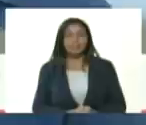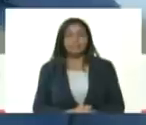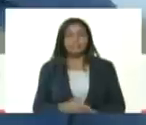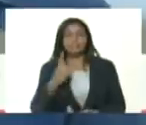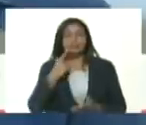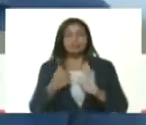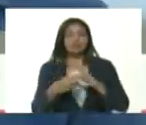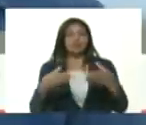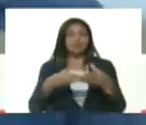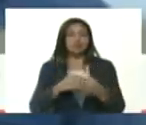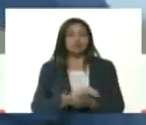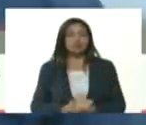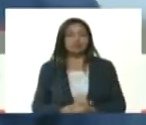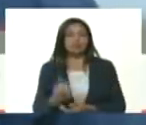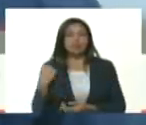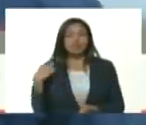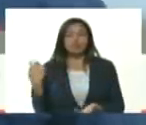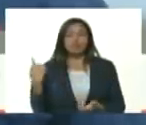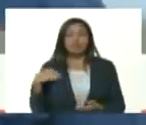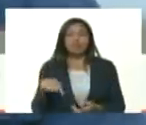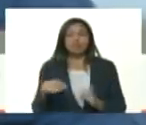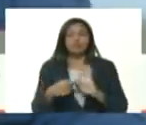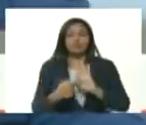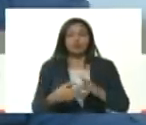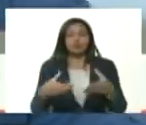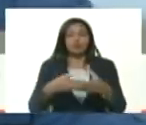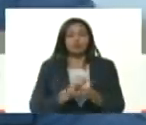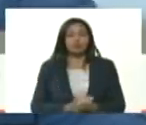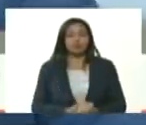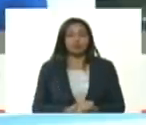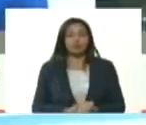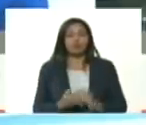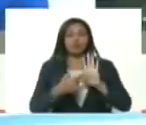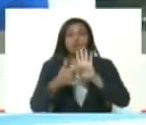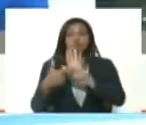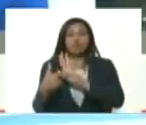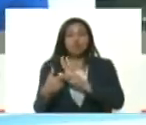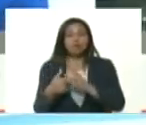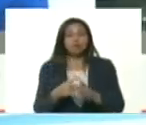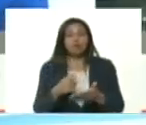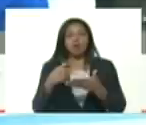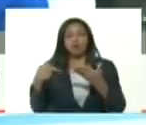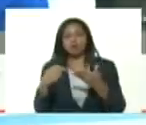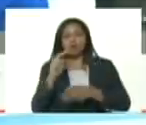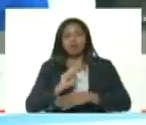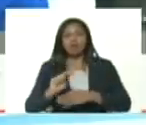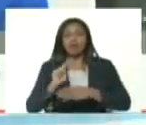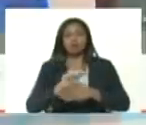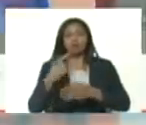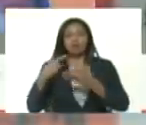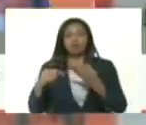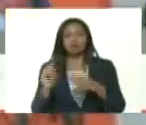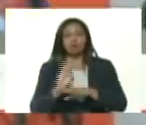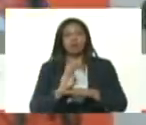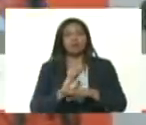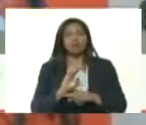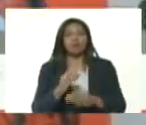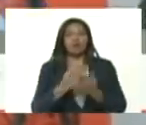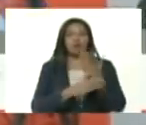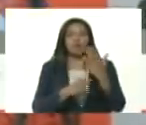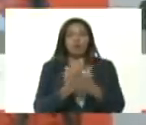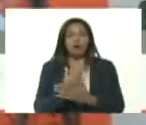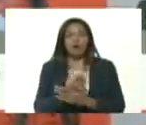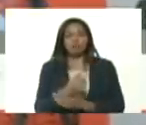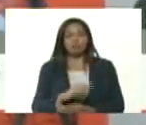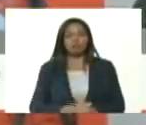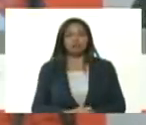fíjate, aquí los tenemos, ¿no? Ahí están los equipos, los podemos ir mostrando, las botas, todos los elementos protectores, los guantes,